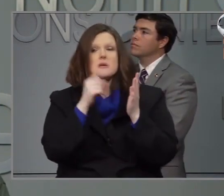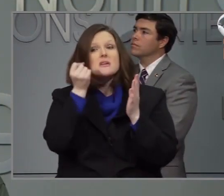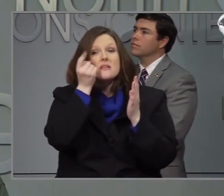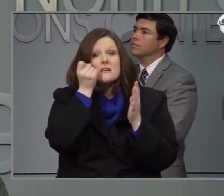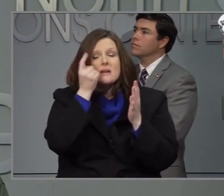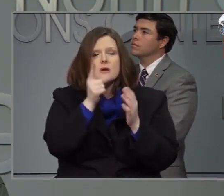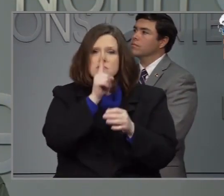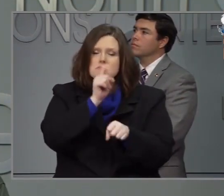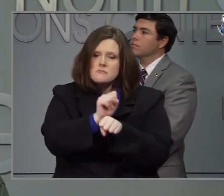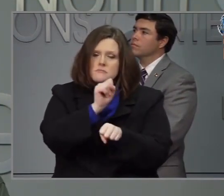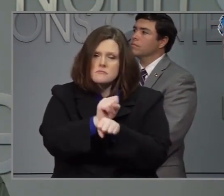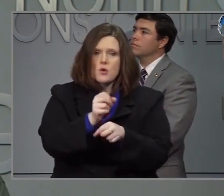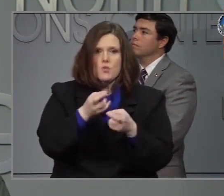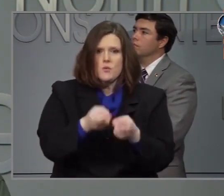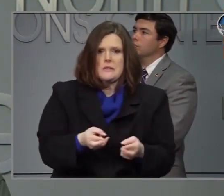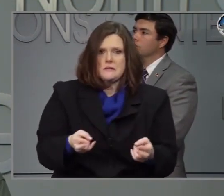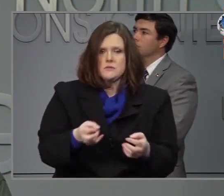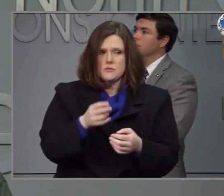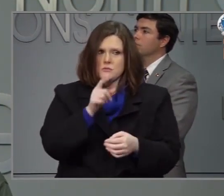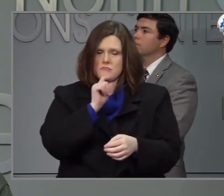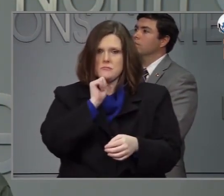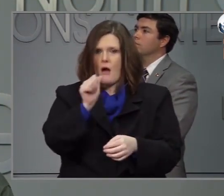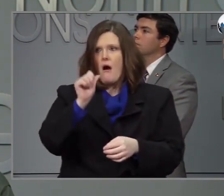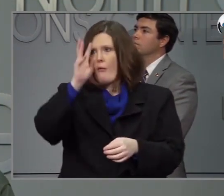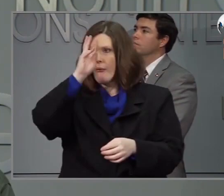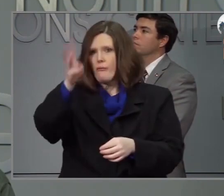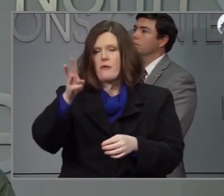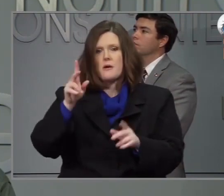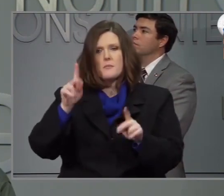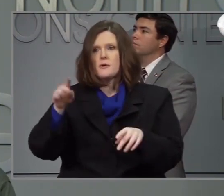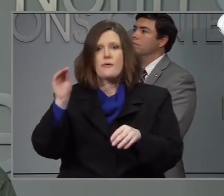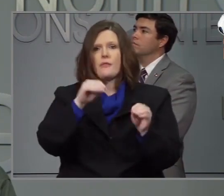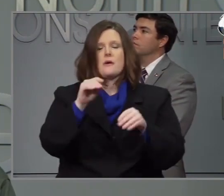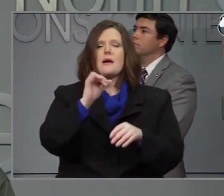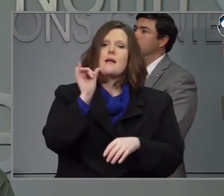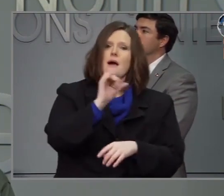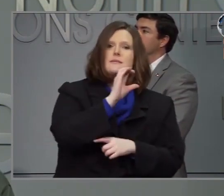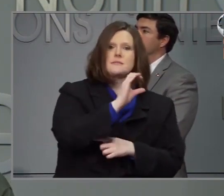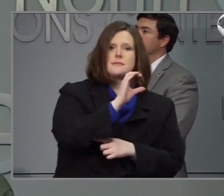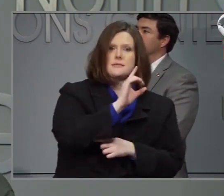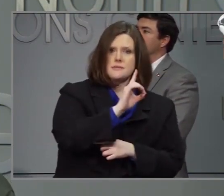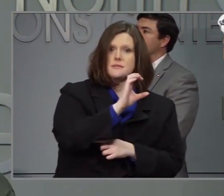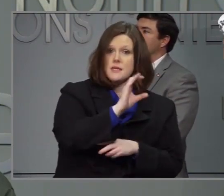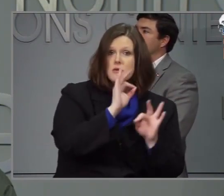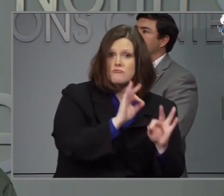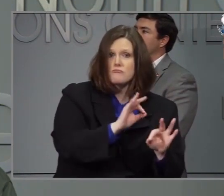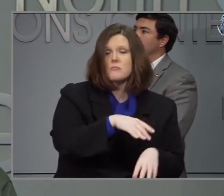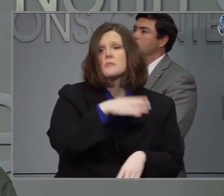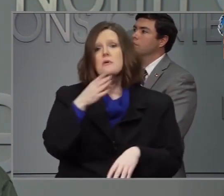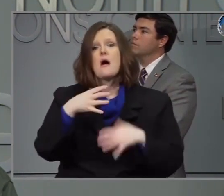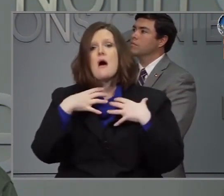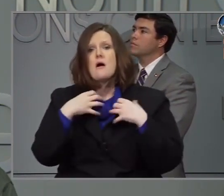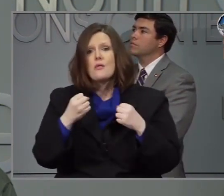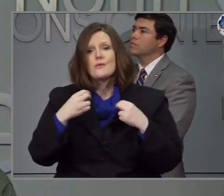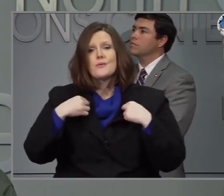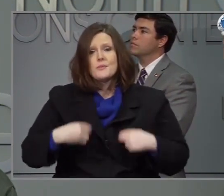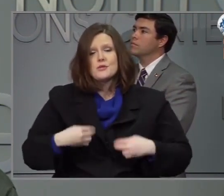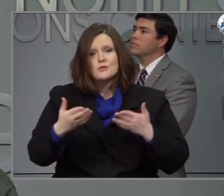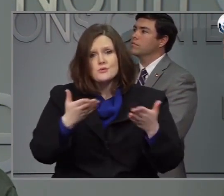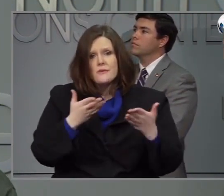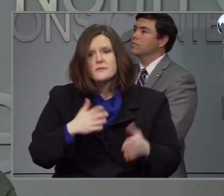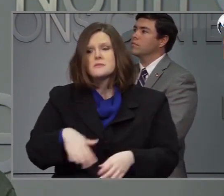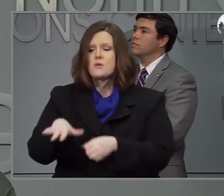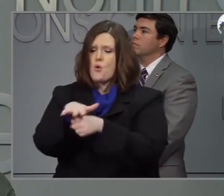y también tiene siempre confíe en fuentes confiables de ese departamento de servicios humanos y el